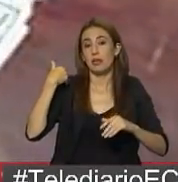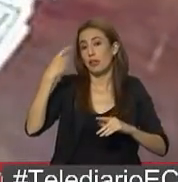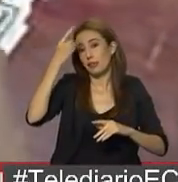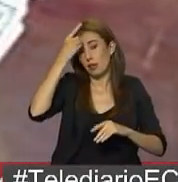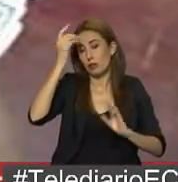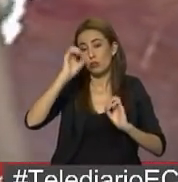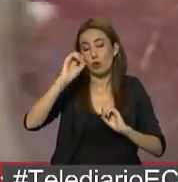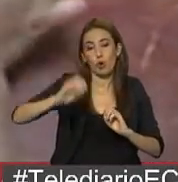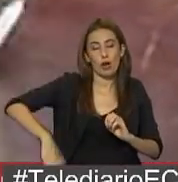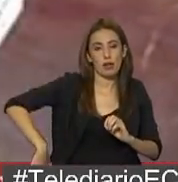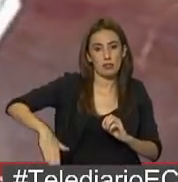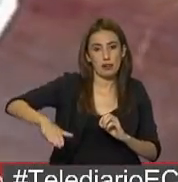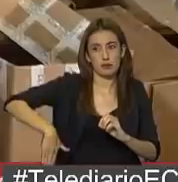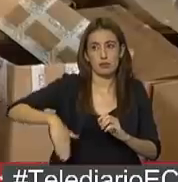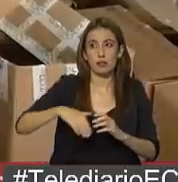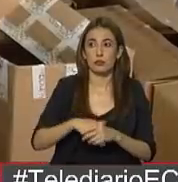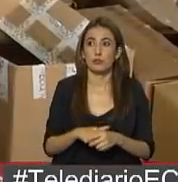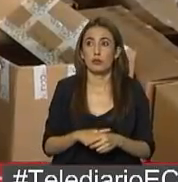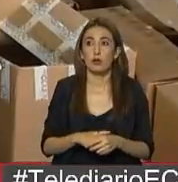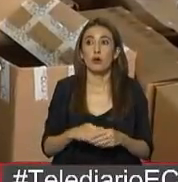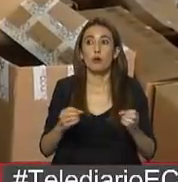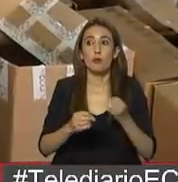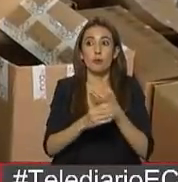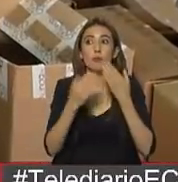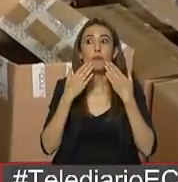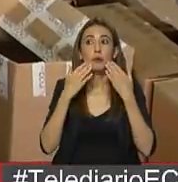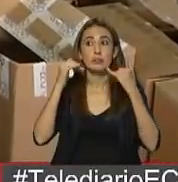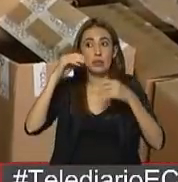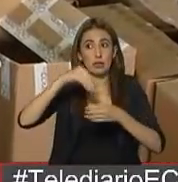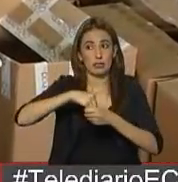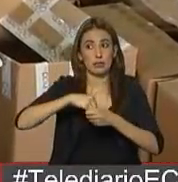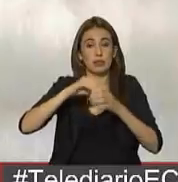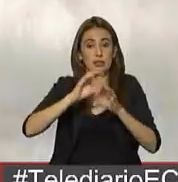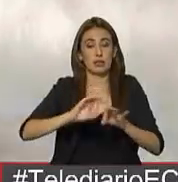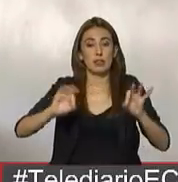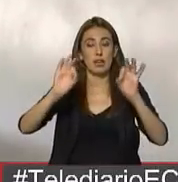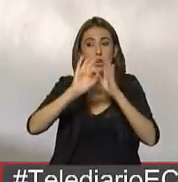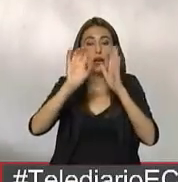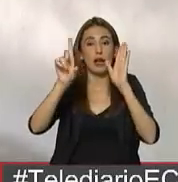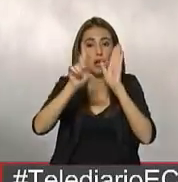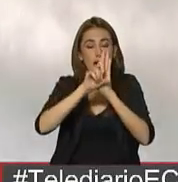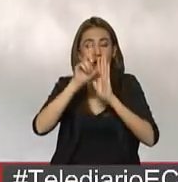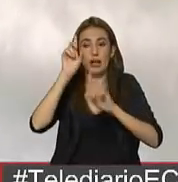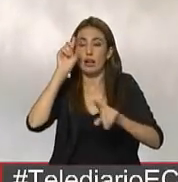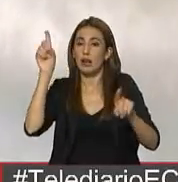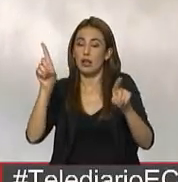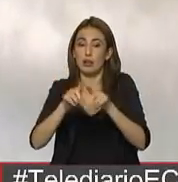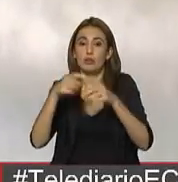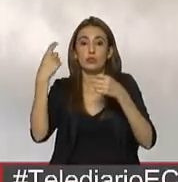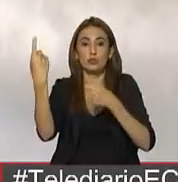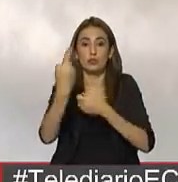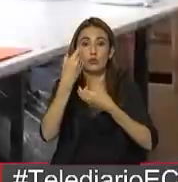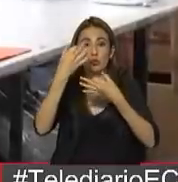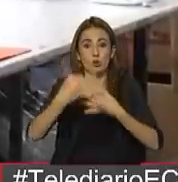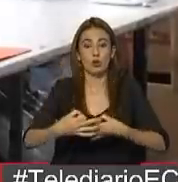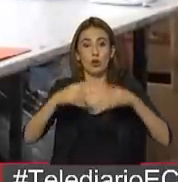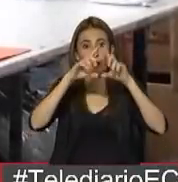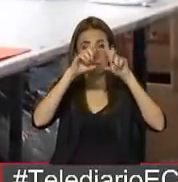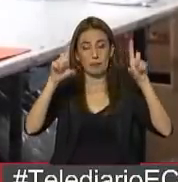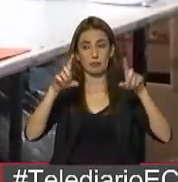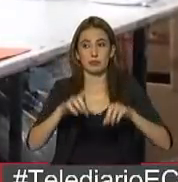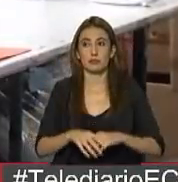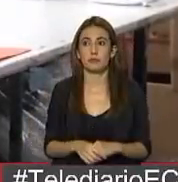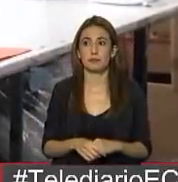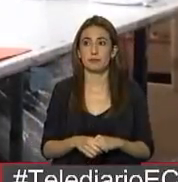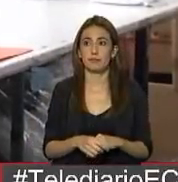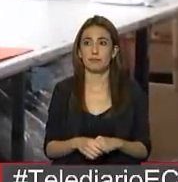pendientes con el sistema no financiero, pues en el país existe una ley muy antigua de concordato y que rige solo para empresas. Olga